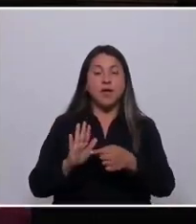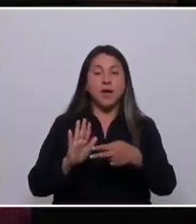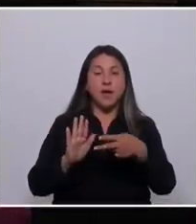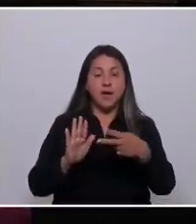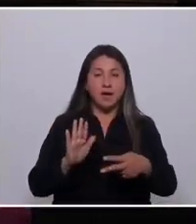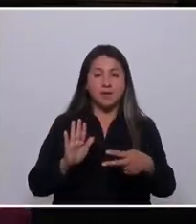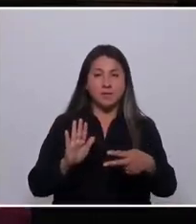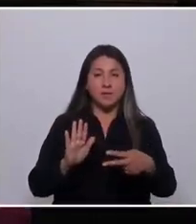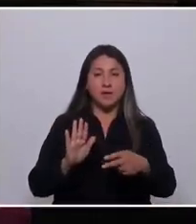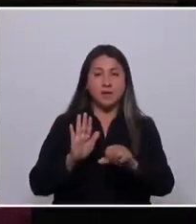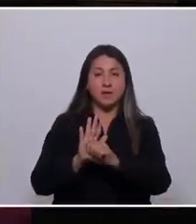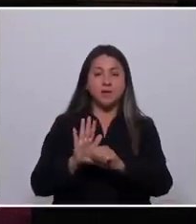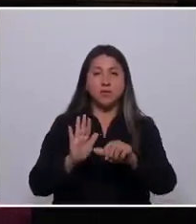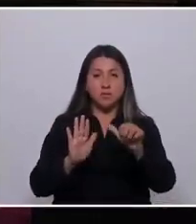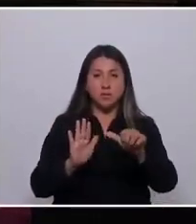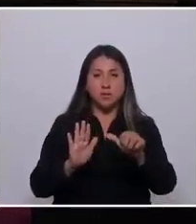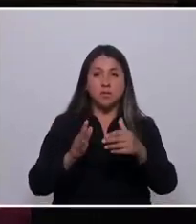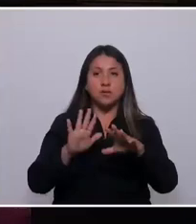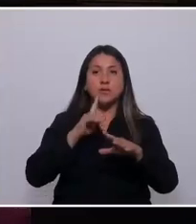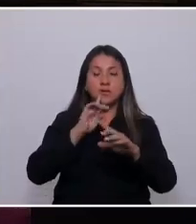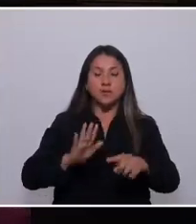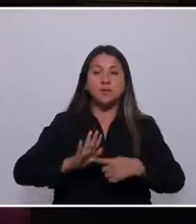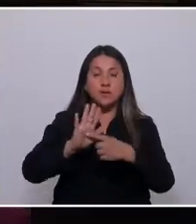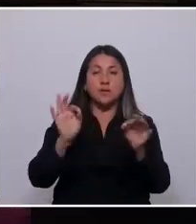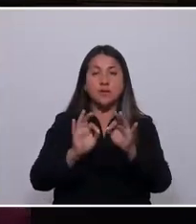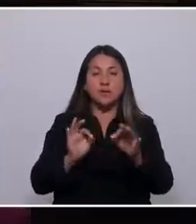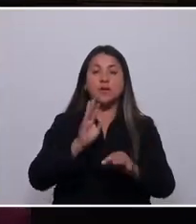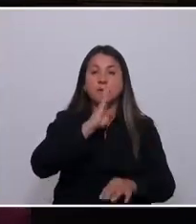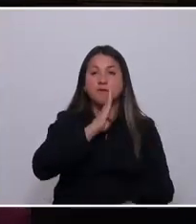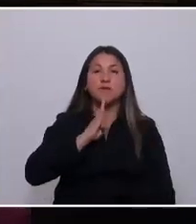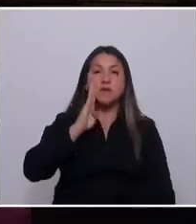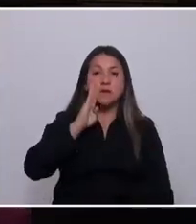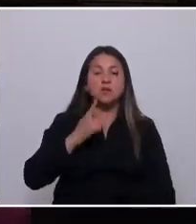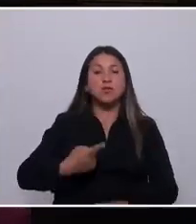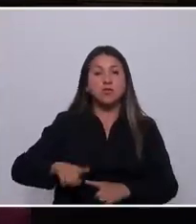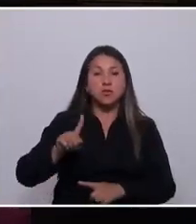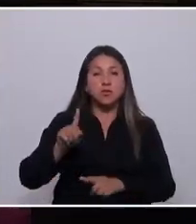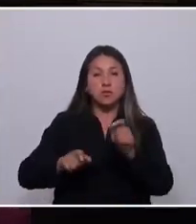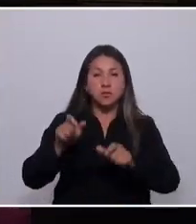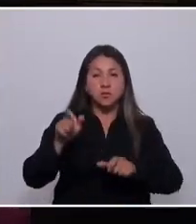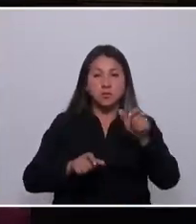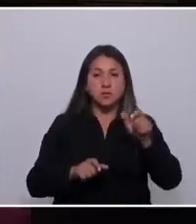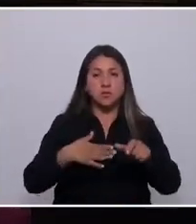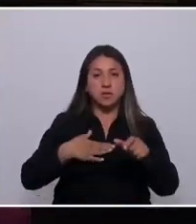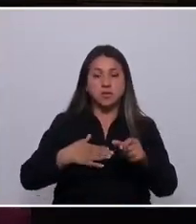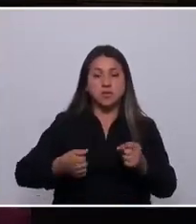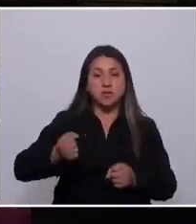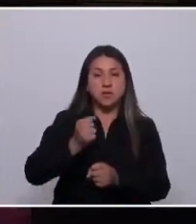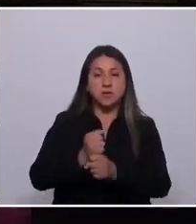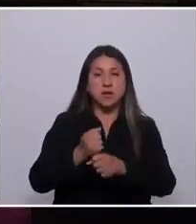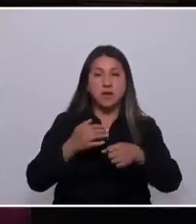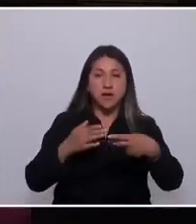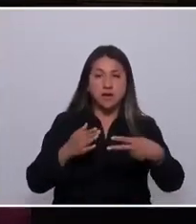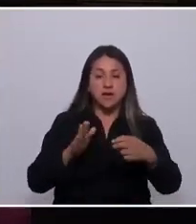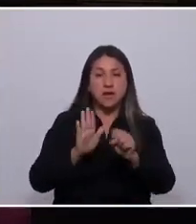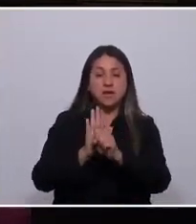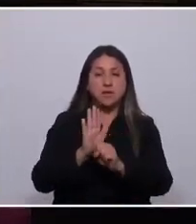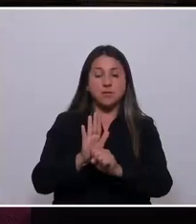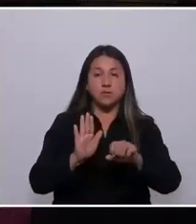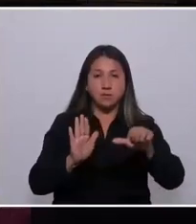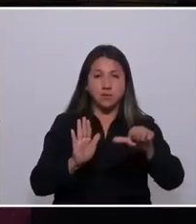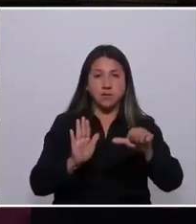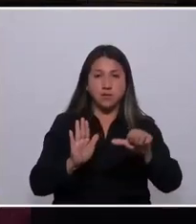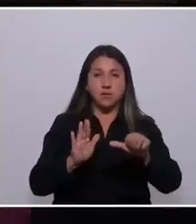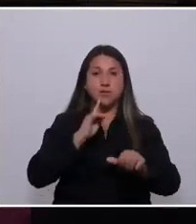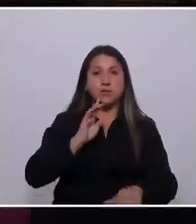6. Ha sido presentada por el señor Benito Baranda y otros autores y autoras para sustituir la letra H del artículo 6.